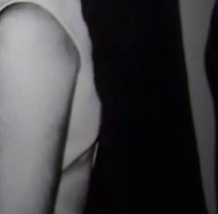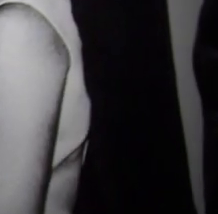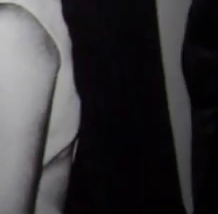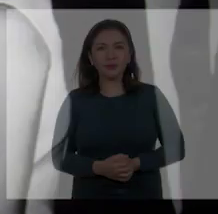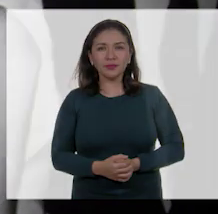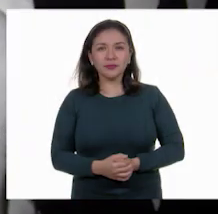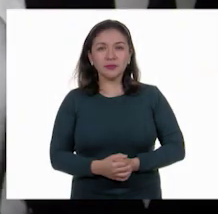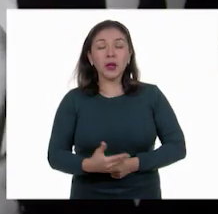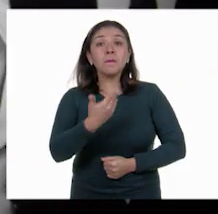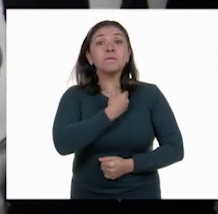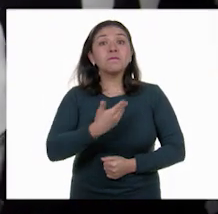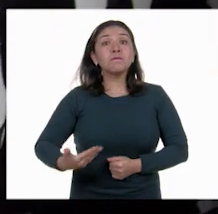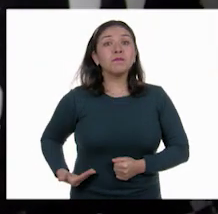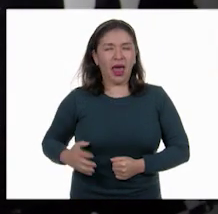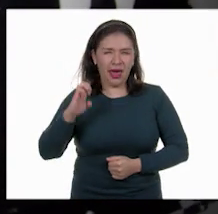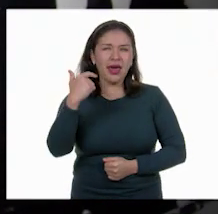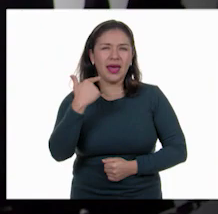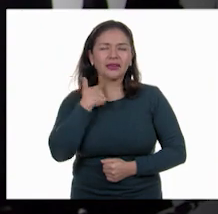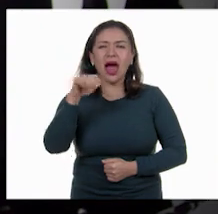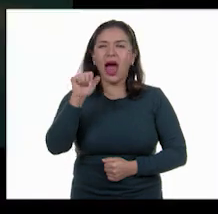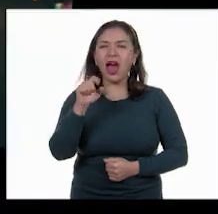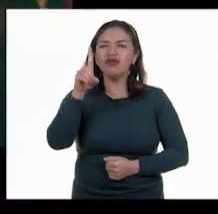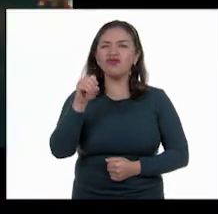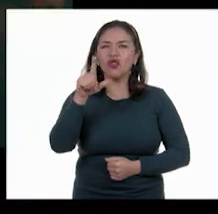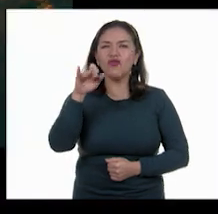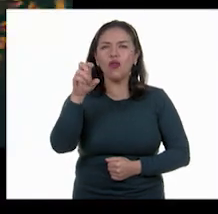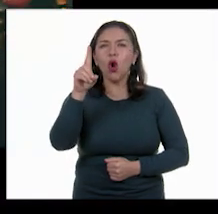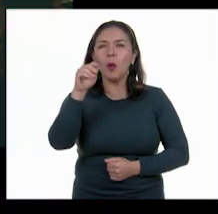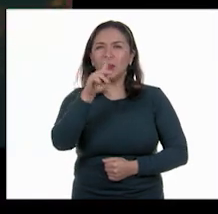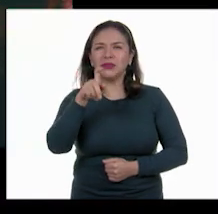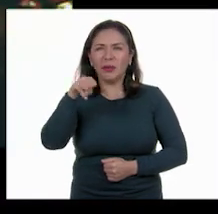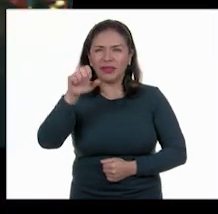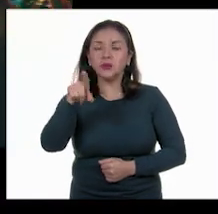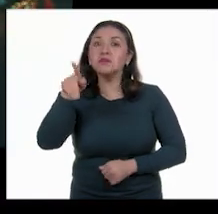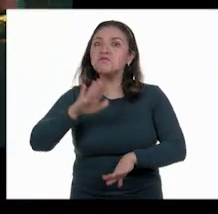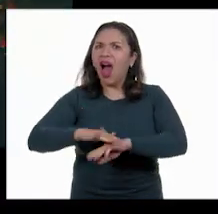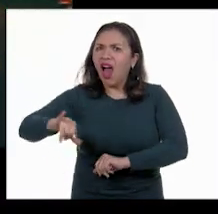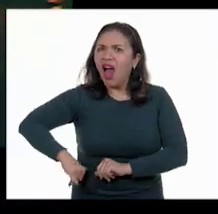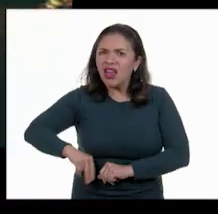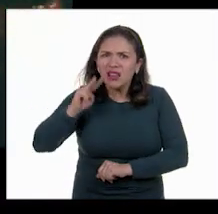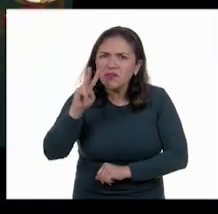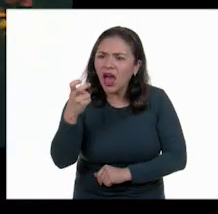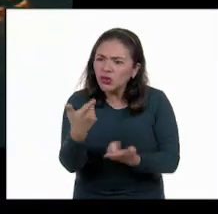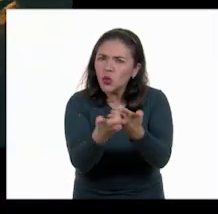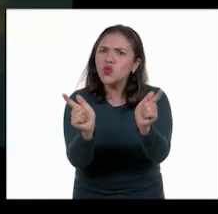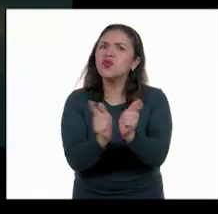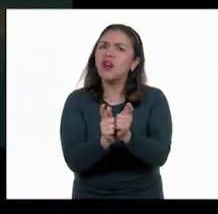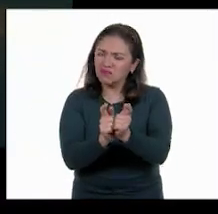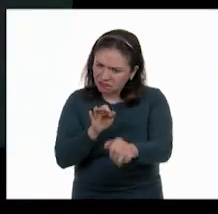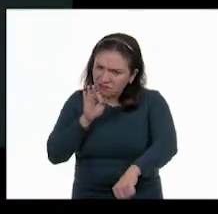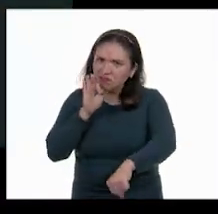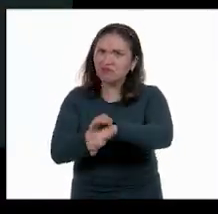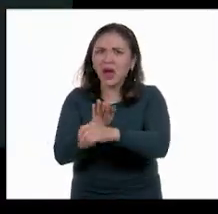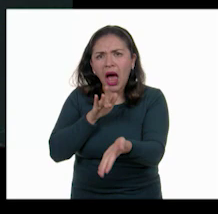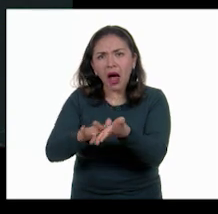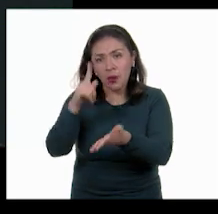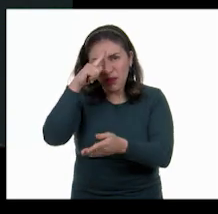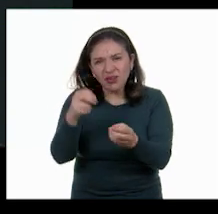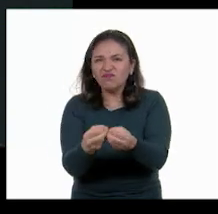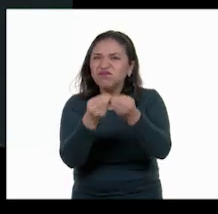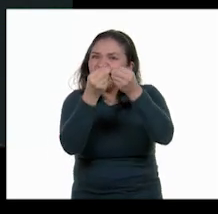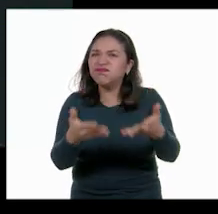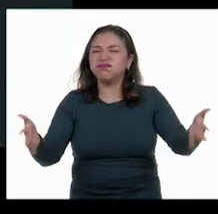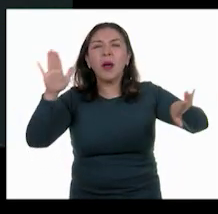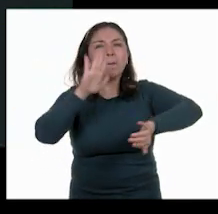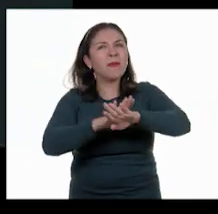Fue el presidente Adolfo López Mateos quien mostró un especial interés en el grupo y le ofreció su apoyo para convertirlo en el